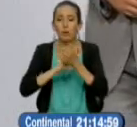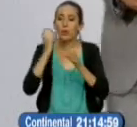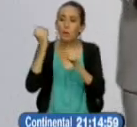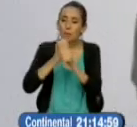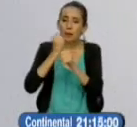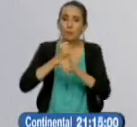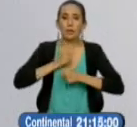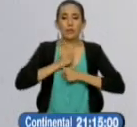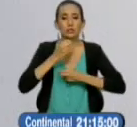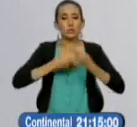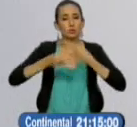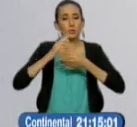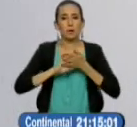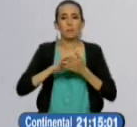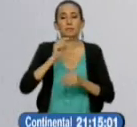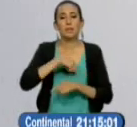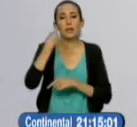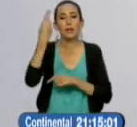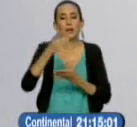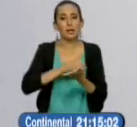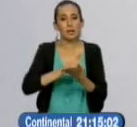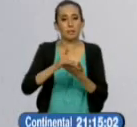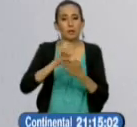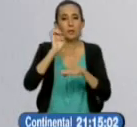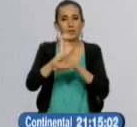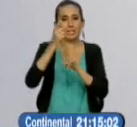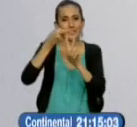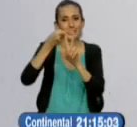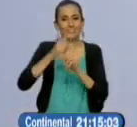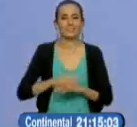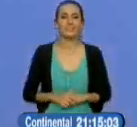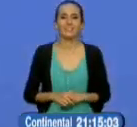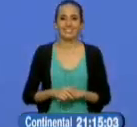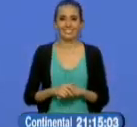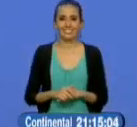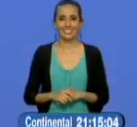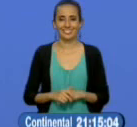un crédito? Conmigo nos encontramos la próxima semana por Ecuador TV.